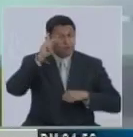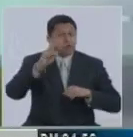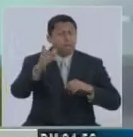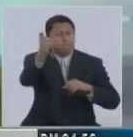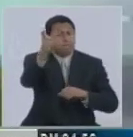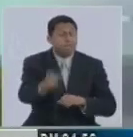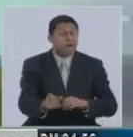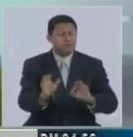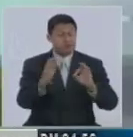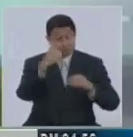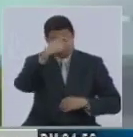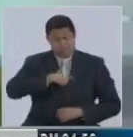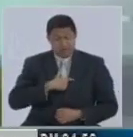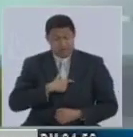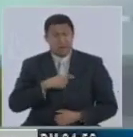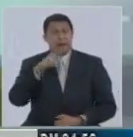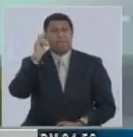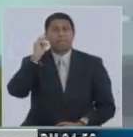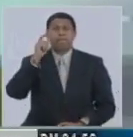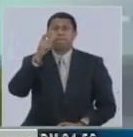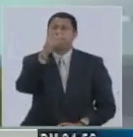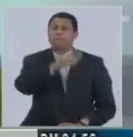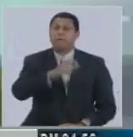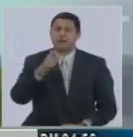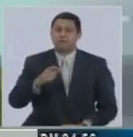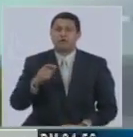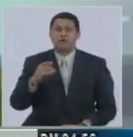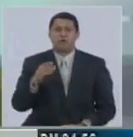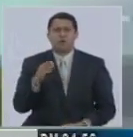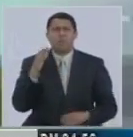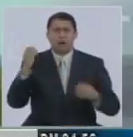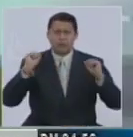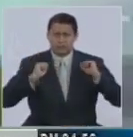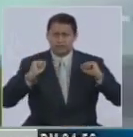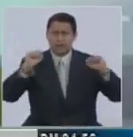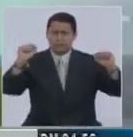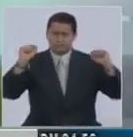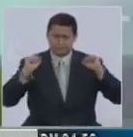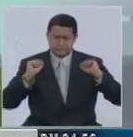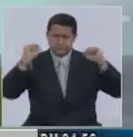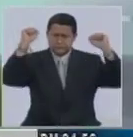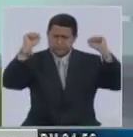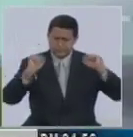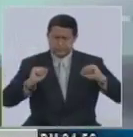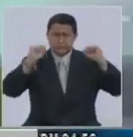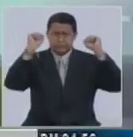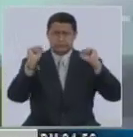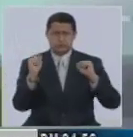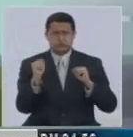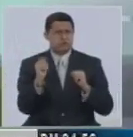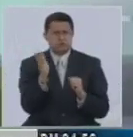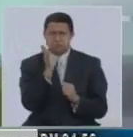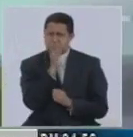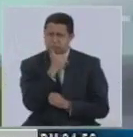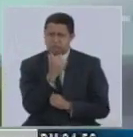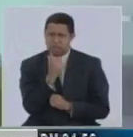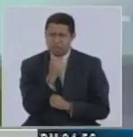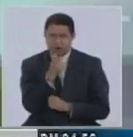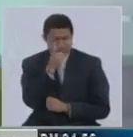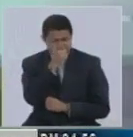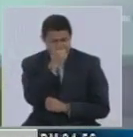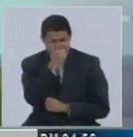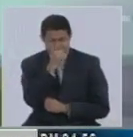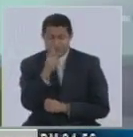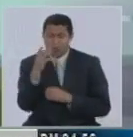importante porque muchas veces las personas se acercan a un gimnasio o comienzan a hacer rutinas sin tomar en cuenta la supervisión